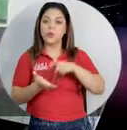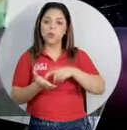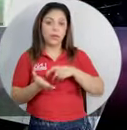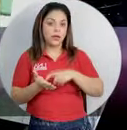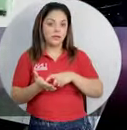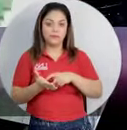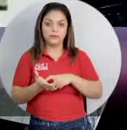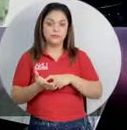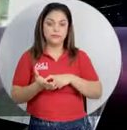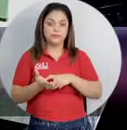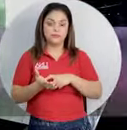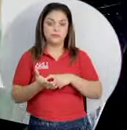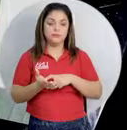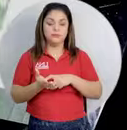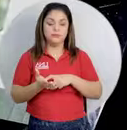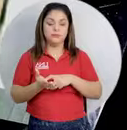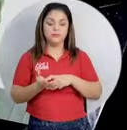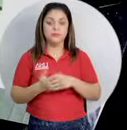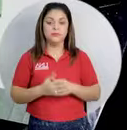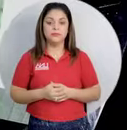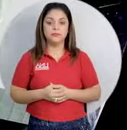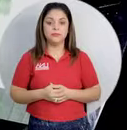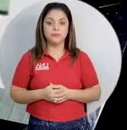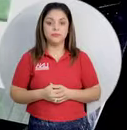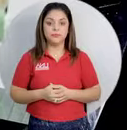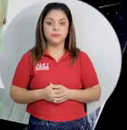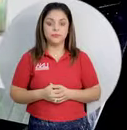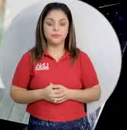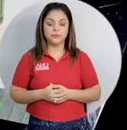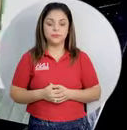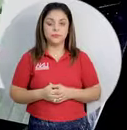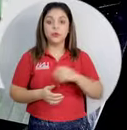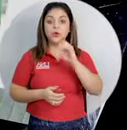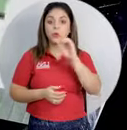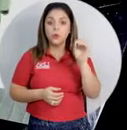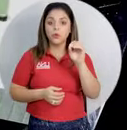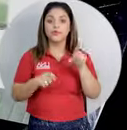que endeudarme nuevamente. Y en el otro